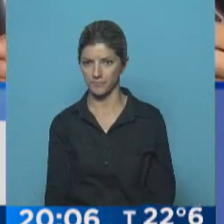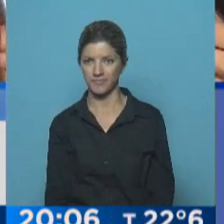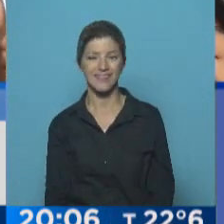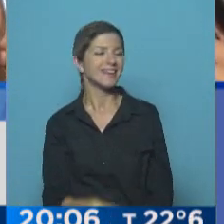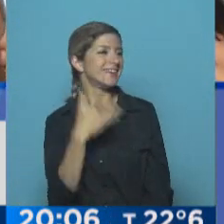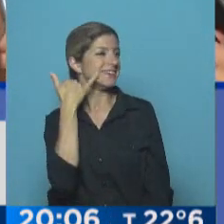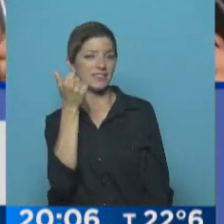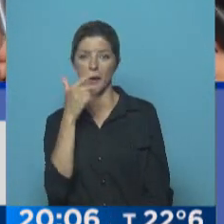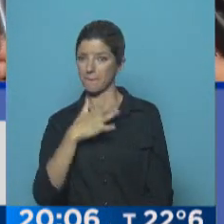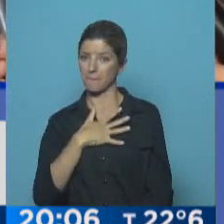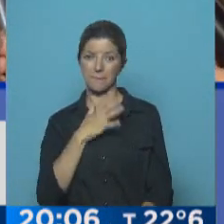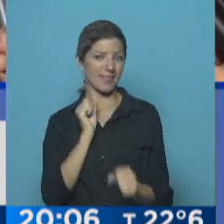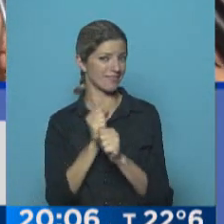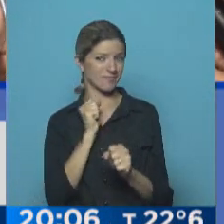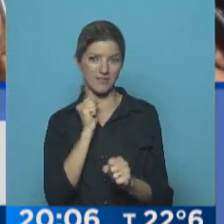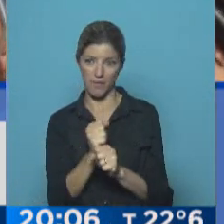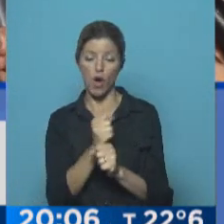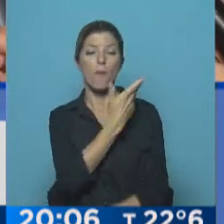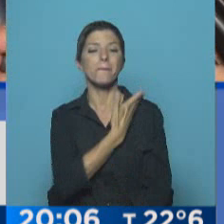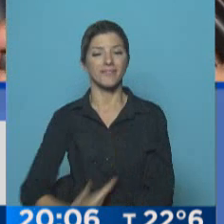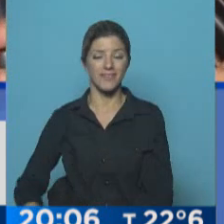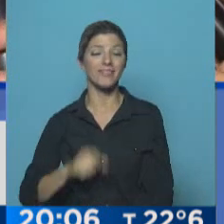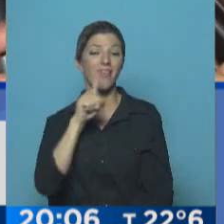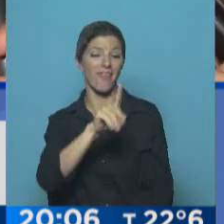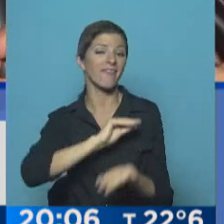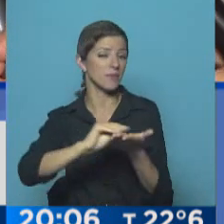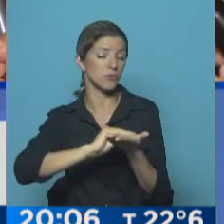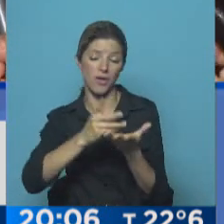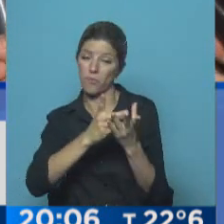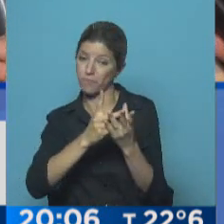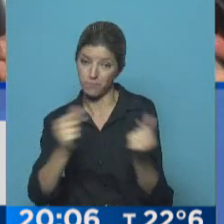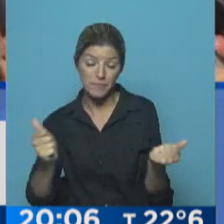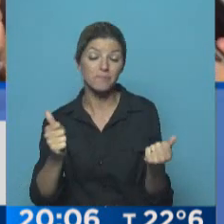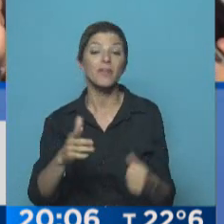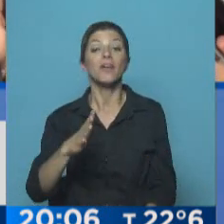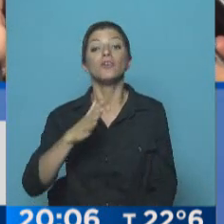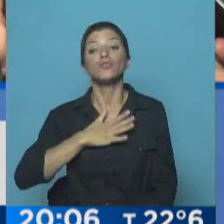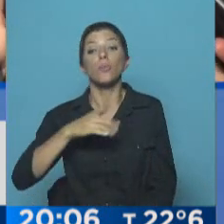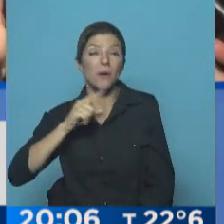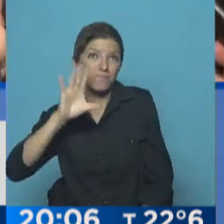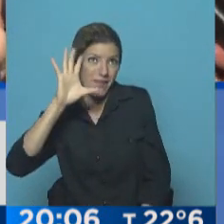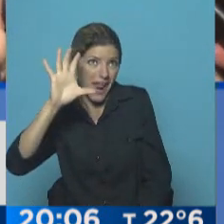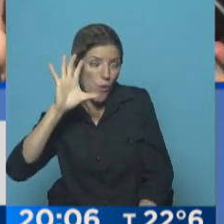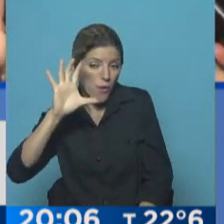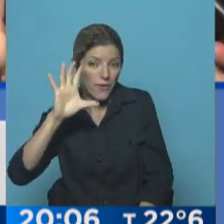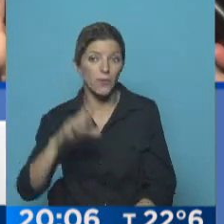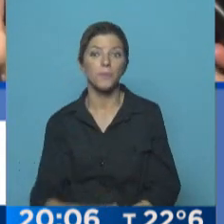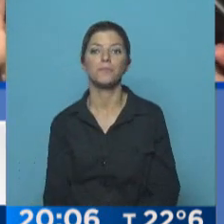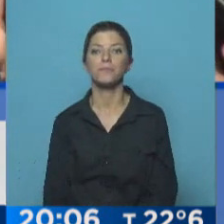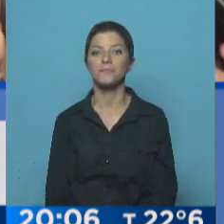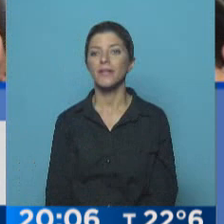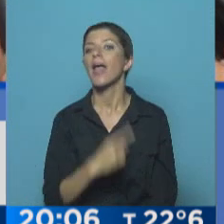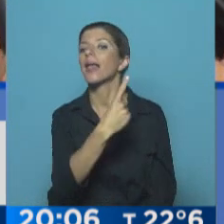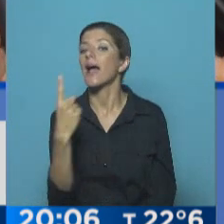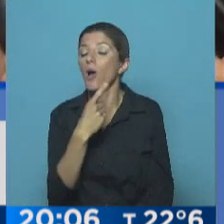Ya concluyó mi actividad como presidente de la Cámara y me voy a quedar con el mejor de los recuerdos, que cada uno luchó